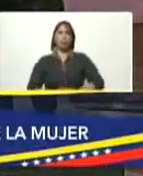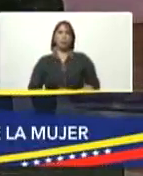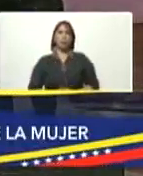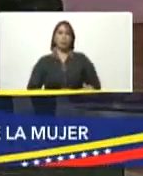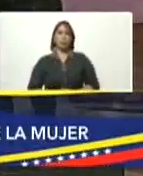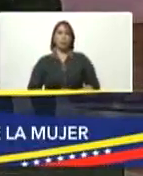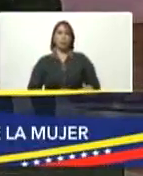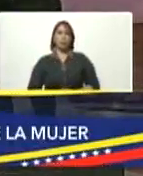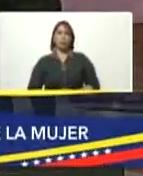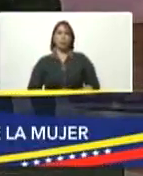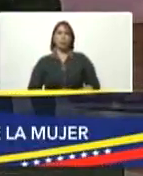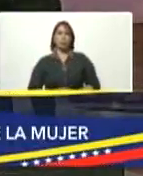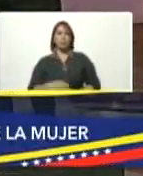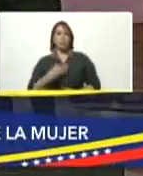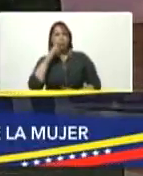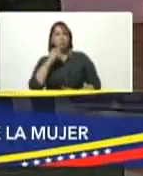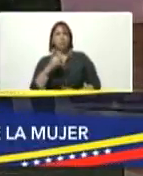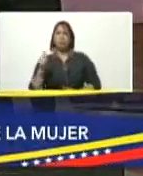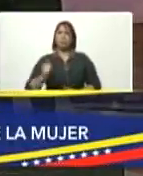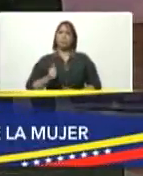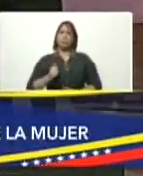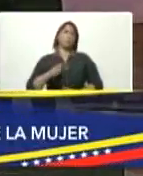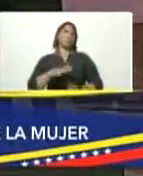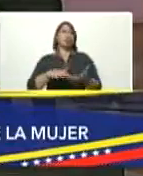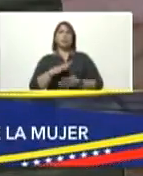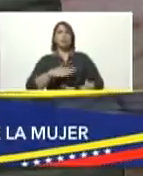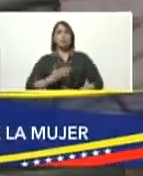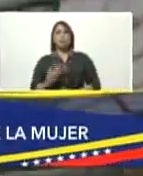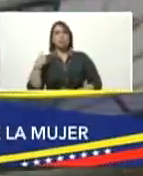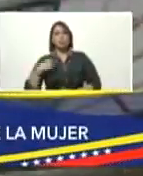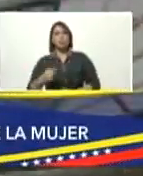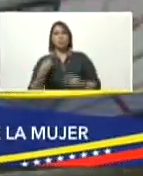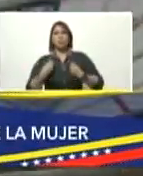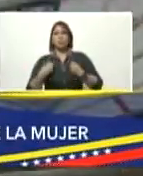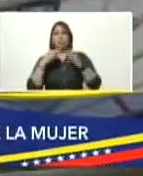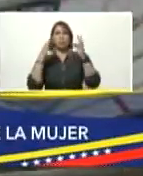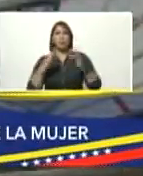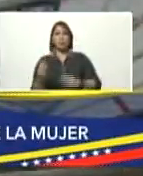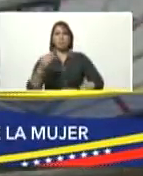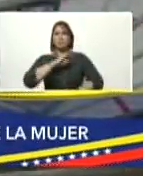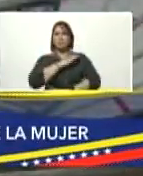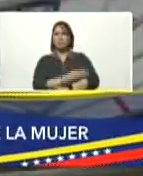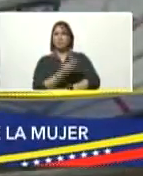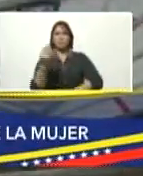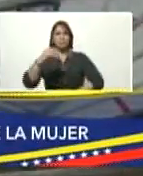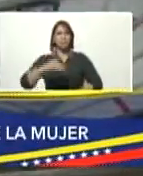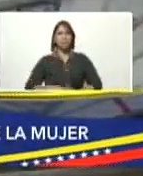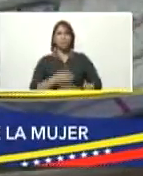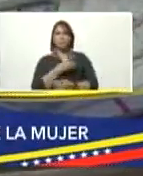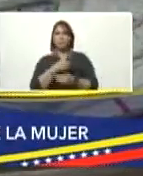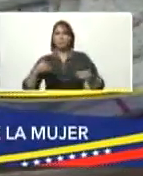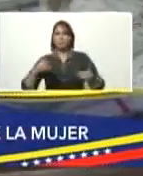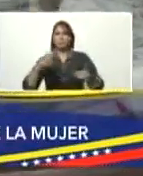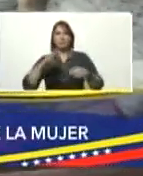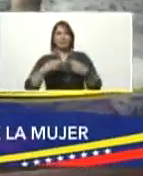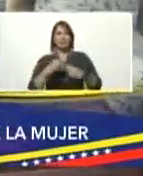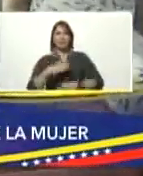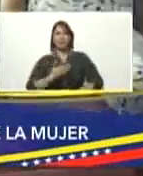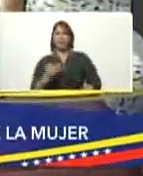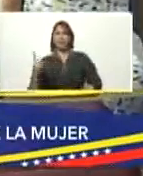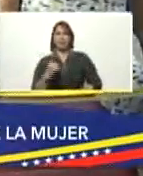poder encarar cualquier situación que se les pueda presentar en la vida de manera con más fuerza, con más dignidad, y que nadie pueda